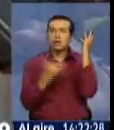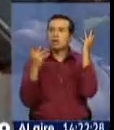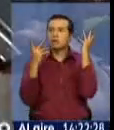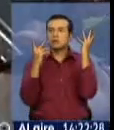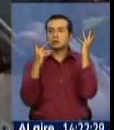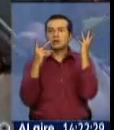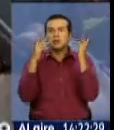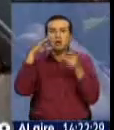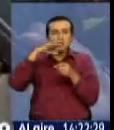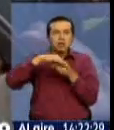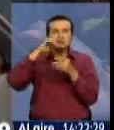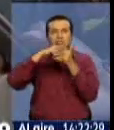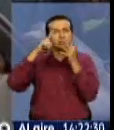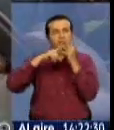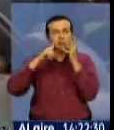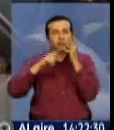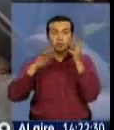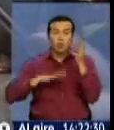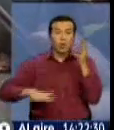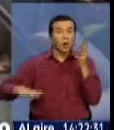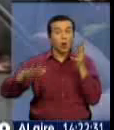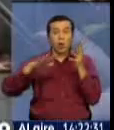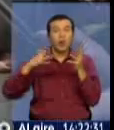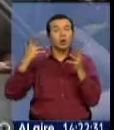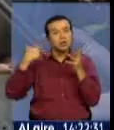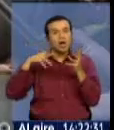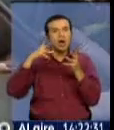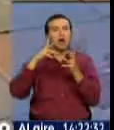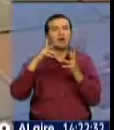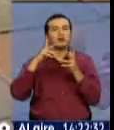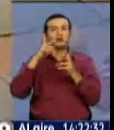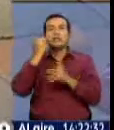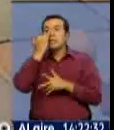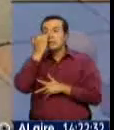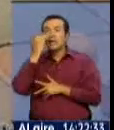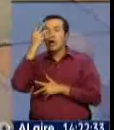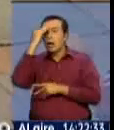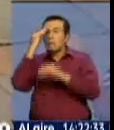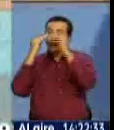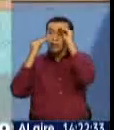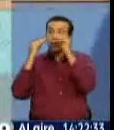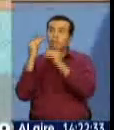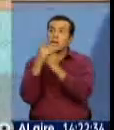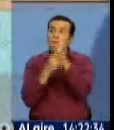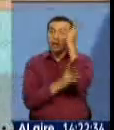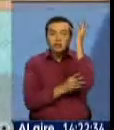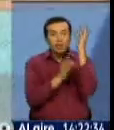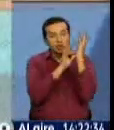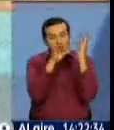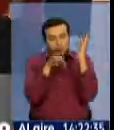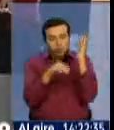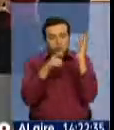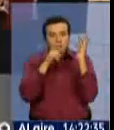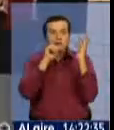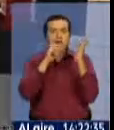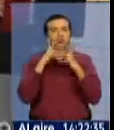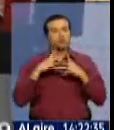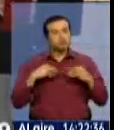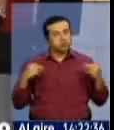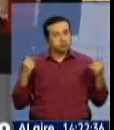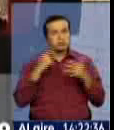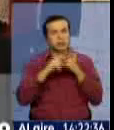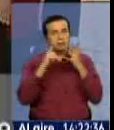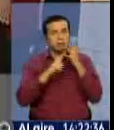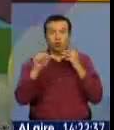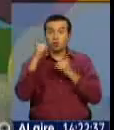donde nuestros pueblos originarios han aprendido a curar y a sanar. Rescate de los saberes y prácticas ancestrales que se resalta desde